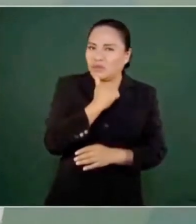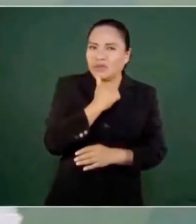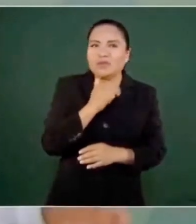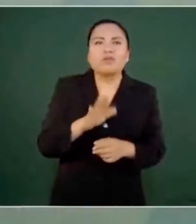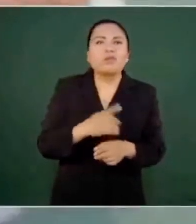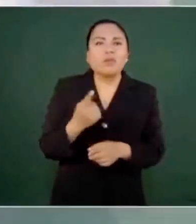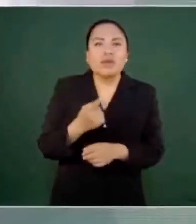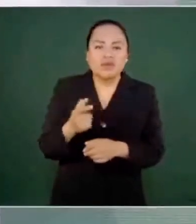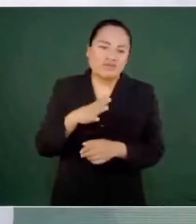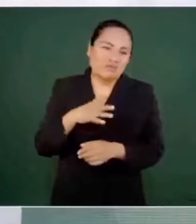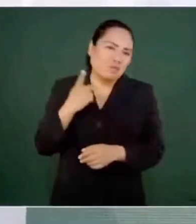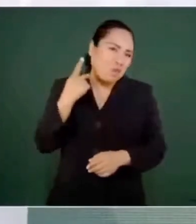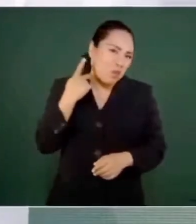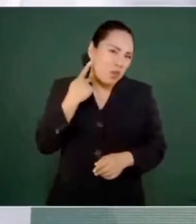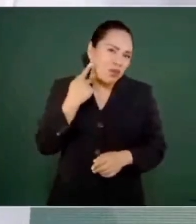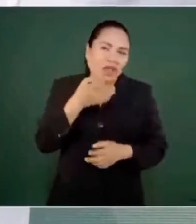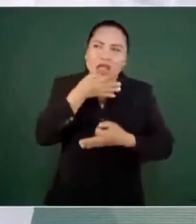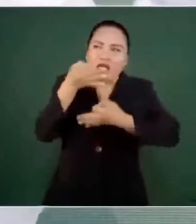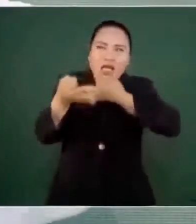no queremos